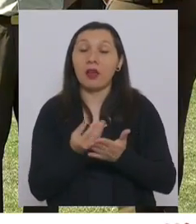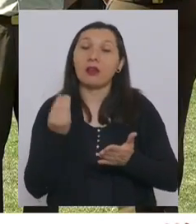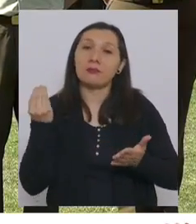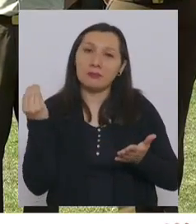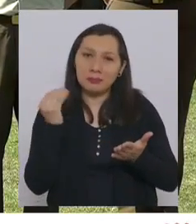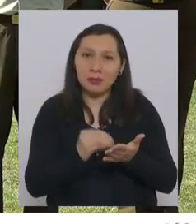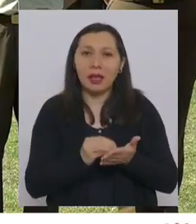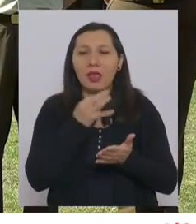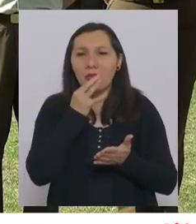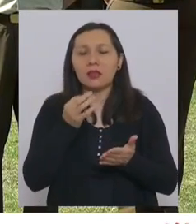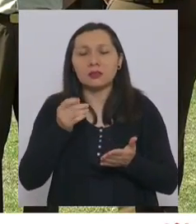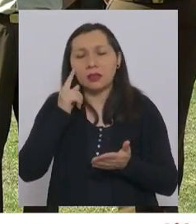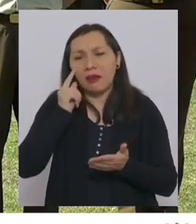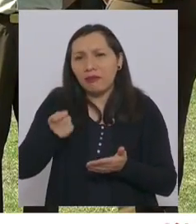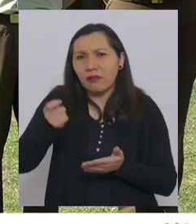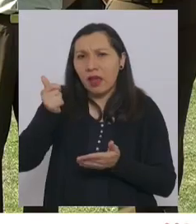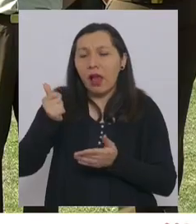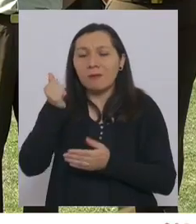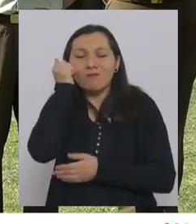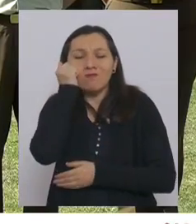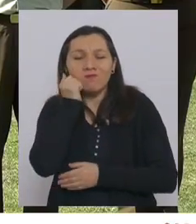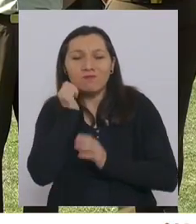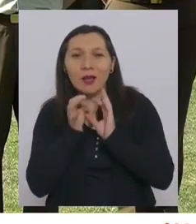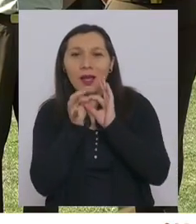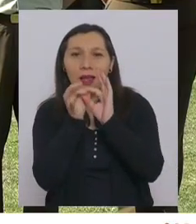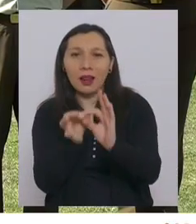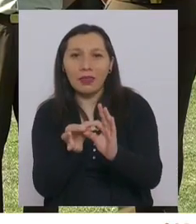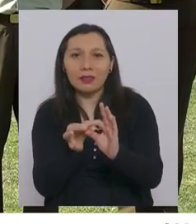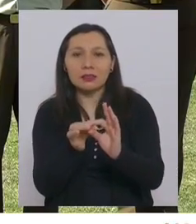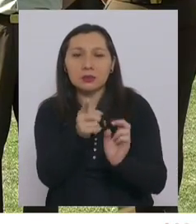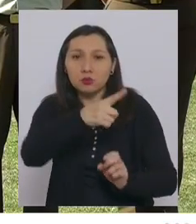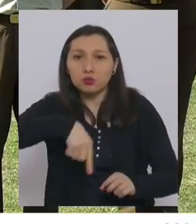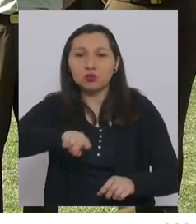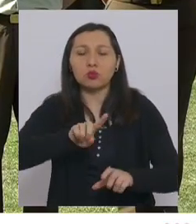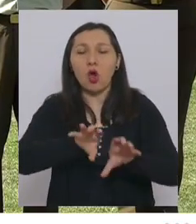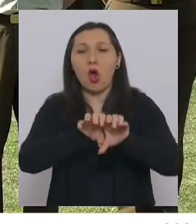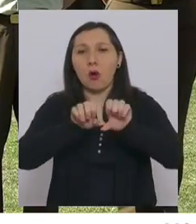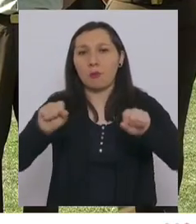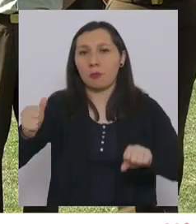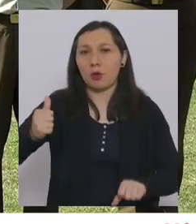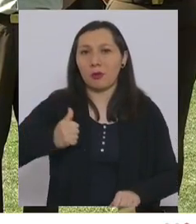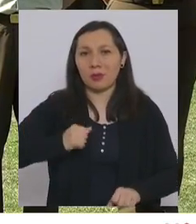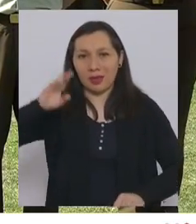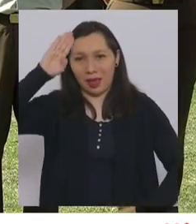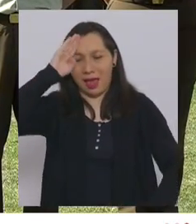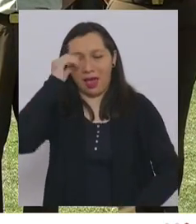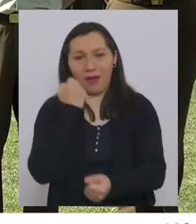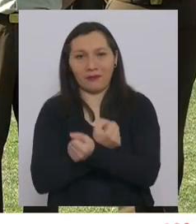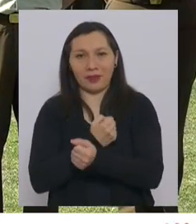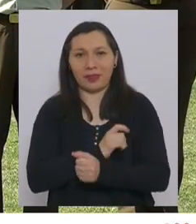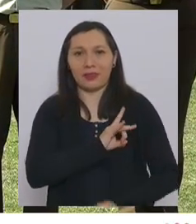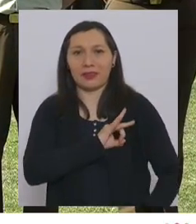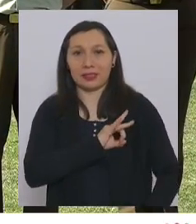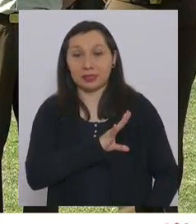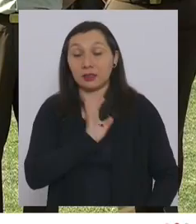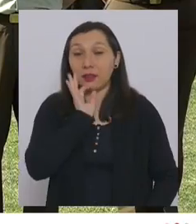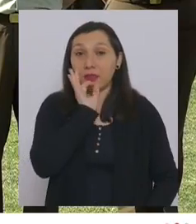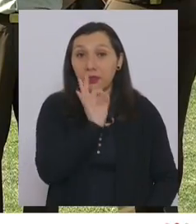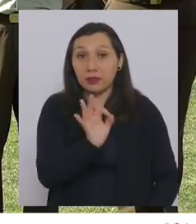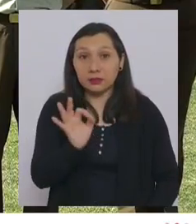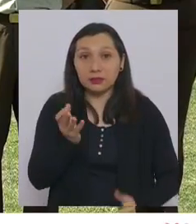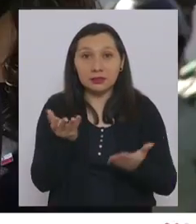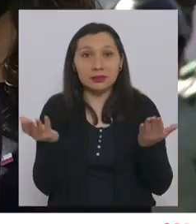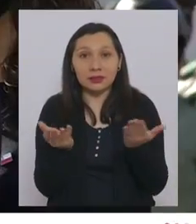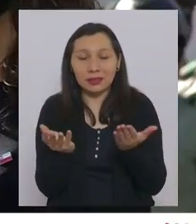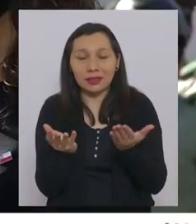para valorar, apreciar y agradecer ese compromiso de los carabineros de Chile. Y decirles, cierto,